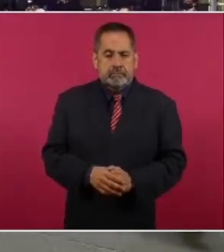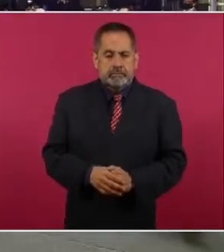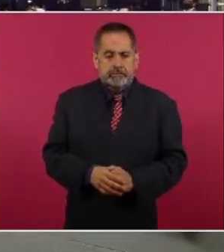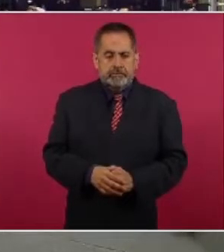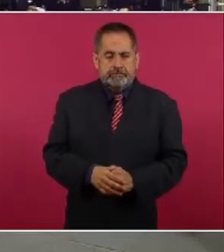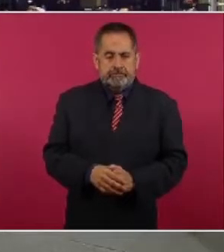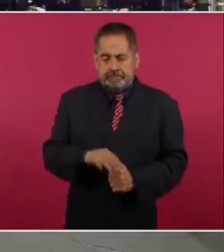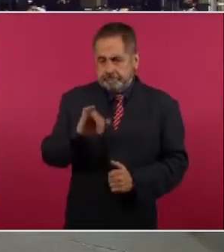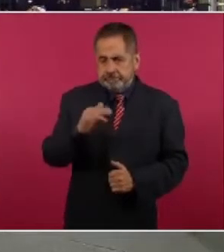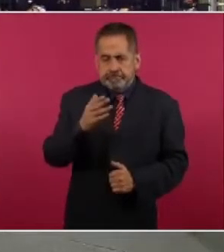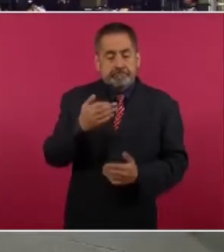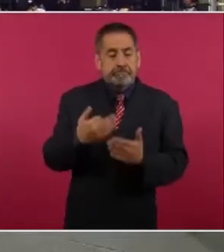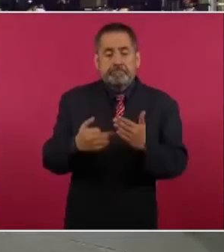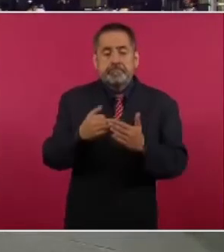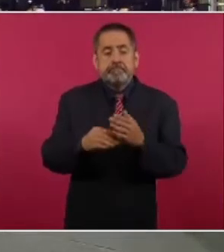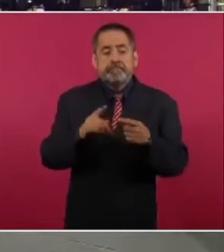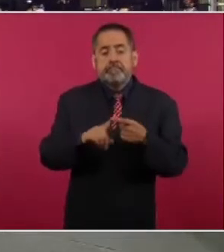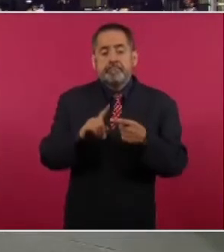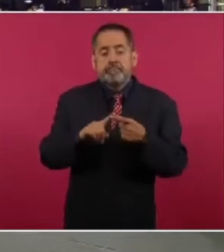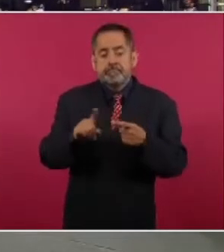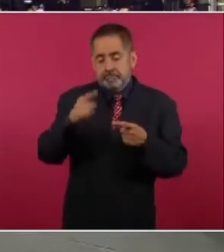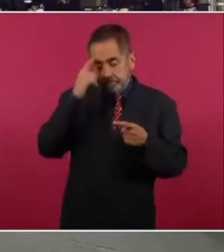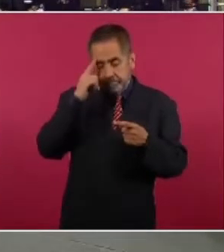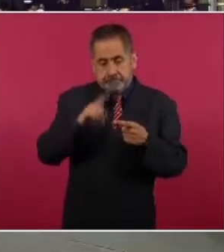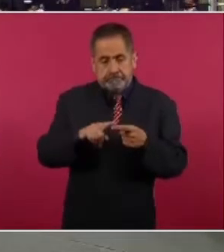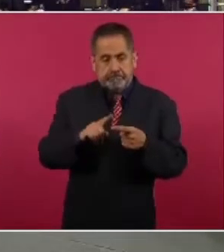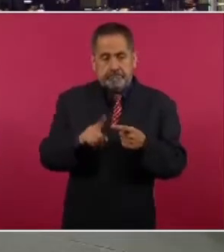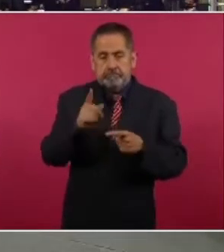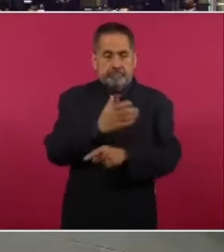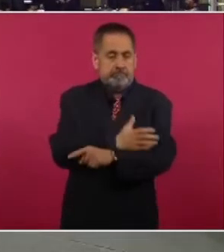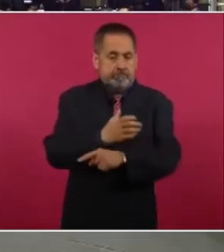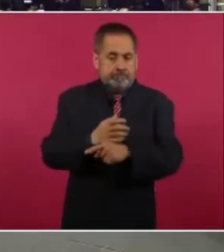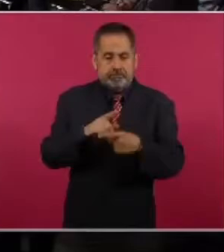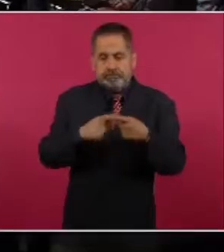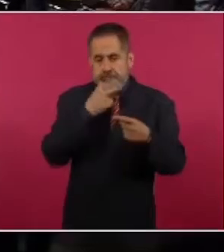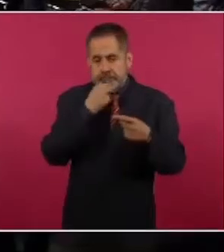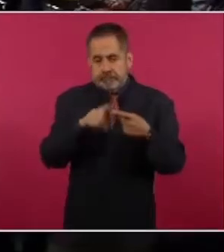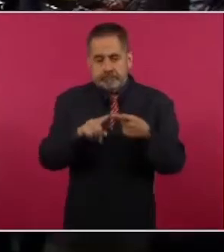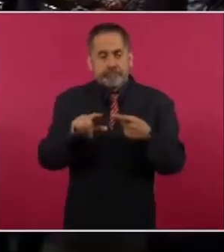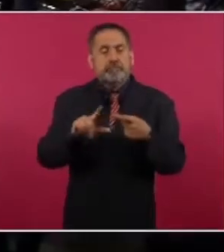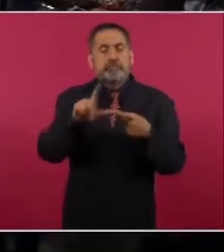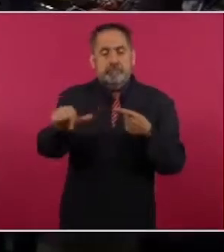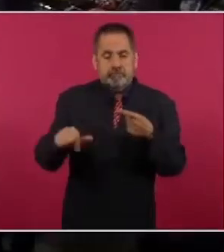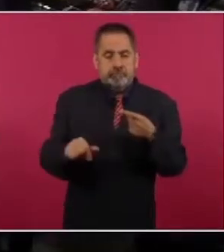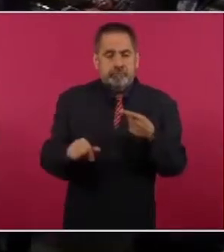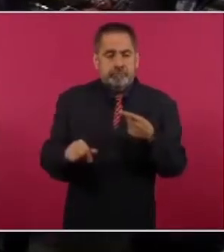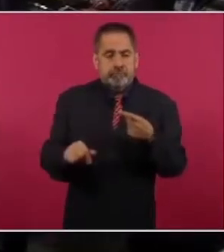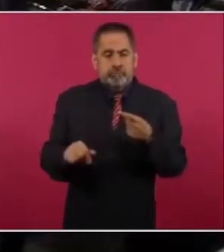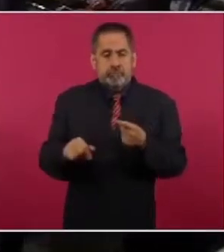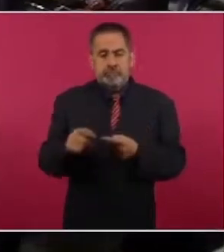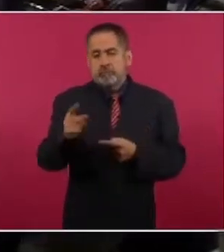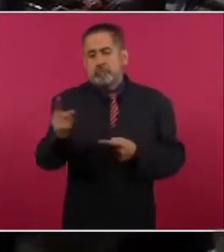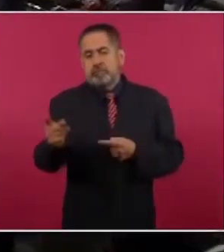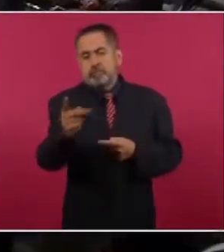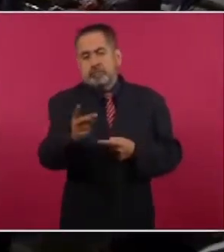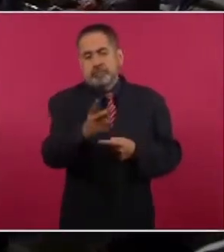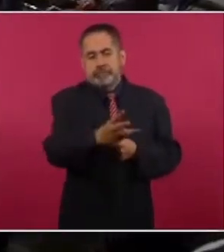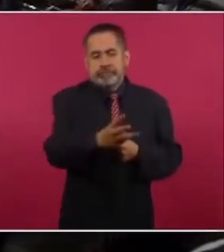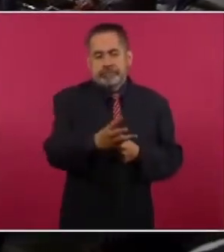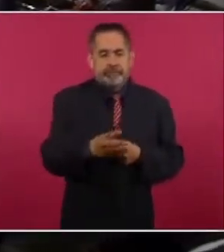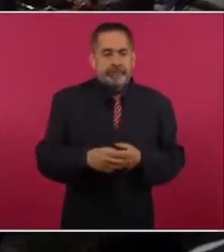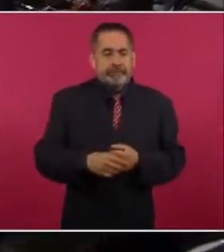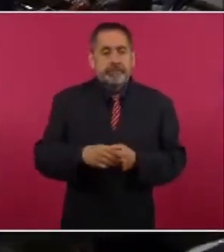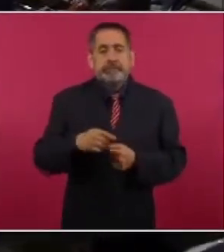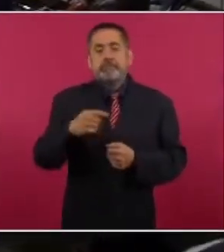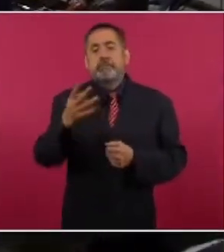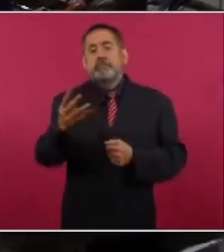Sí, quedó pendiente nada más un compañero y luego ustedes 3,